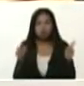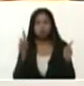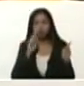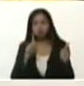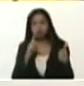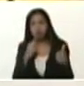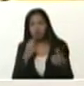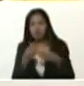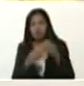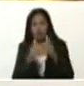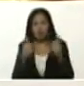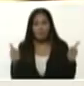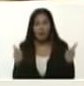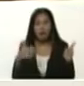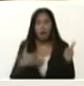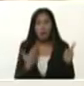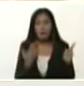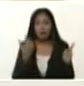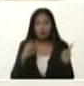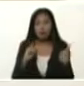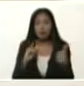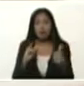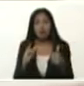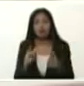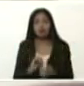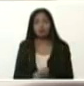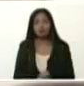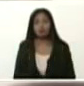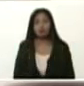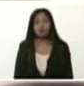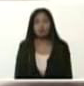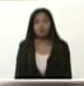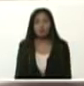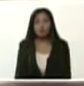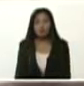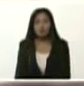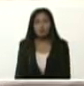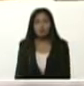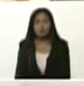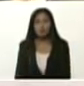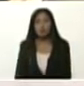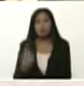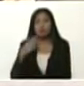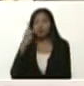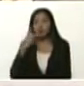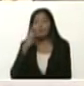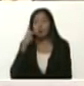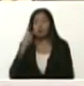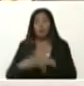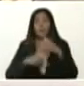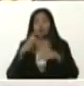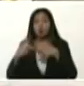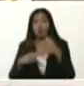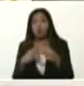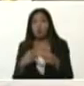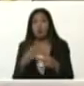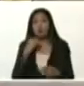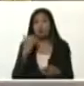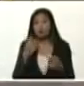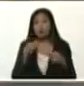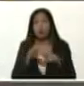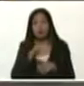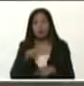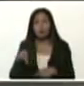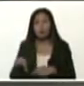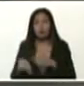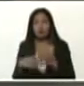dogma, que puede existir por ahí. Tener una política productiva desde la región, desde el Estado,